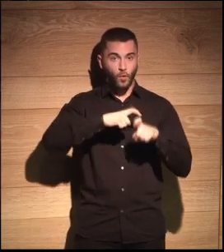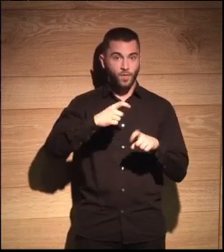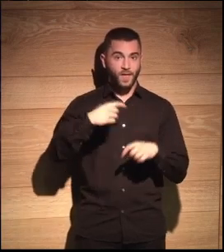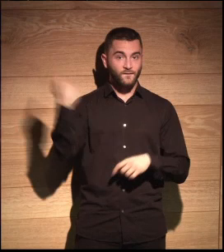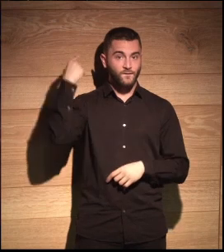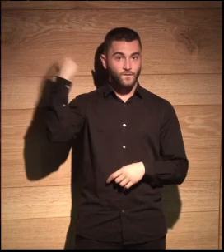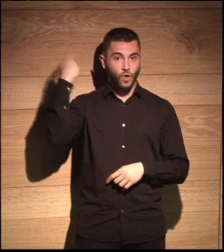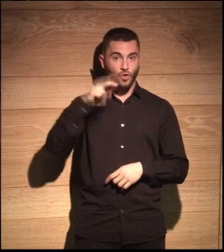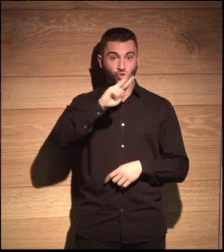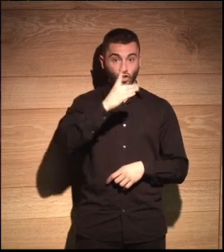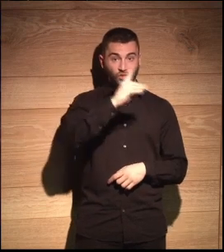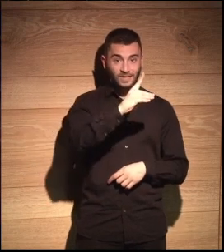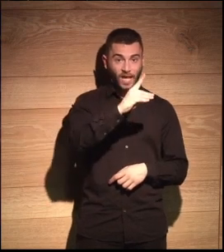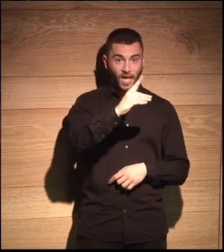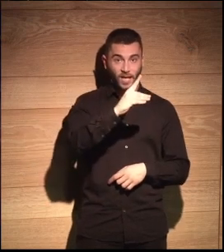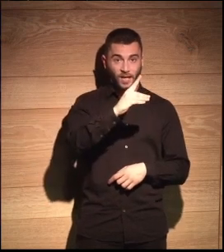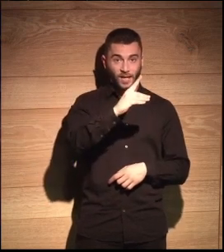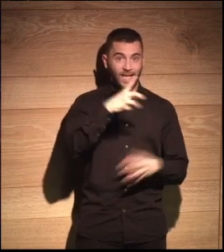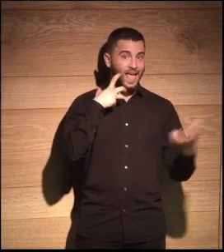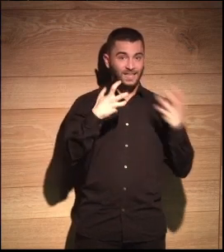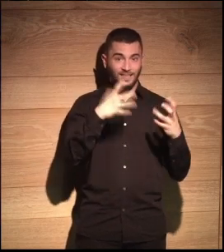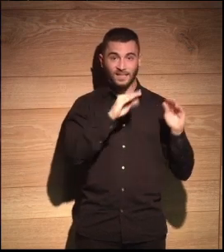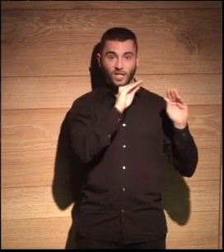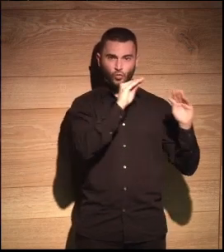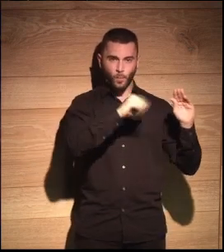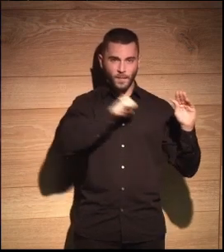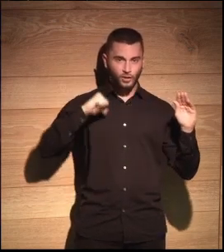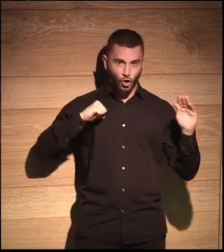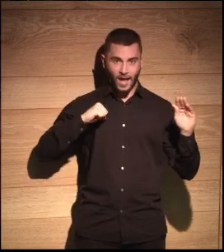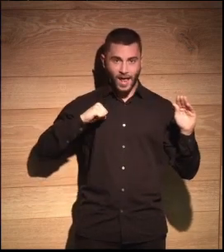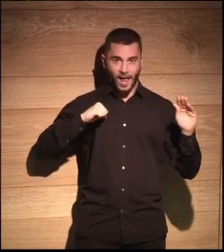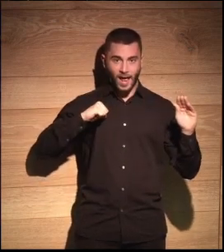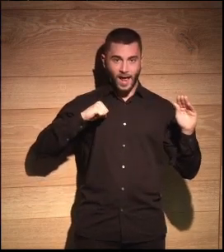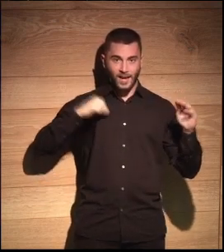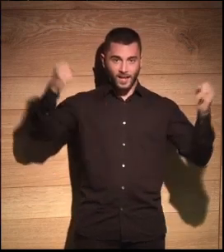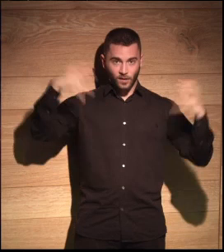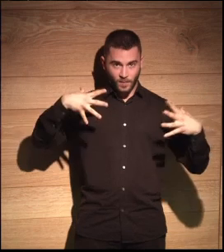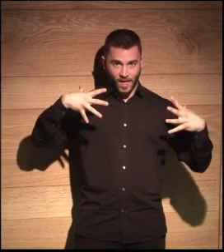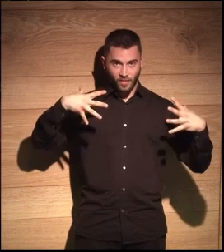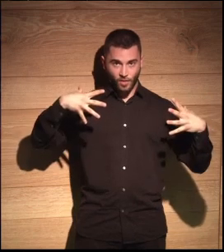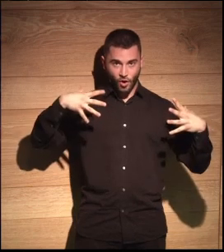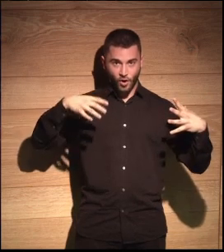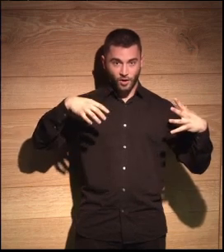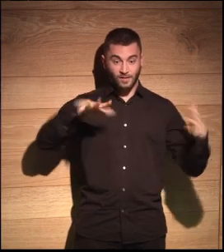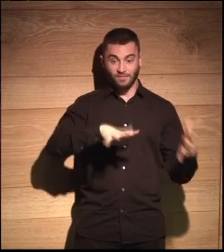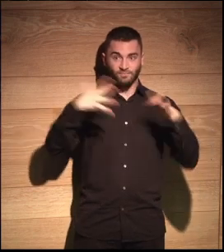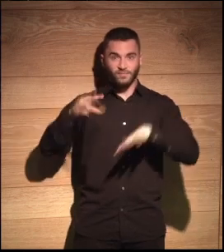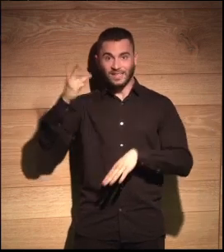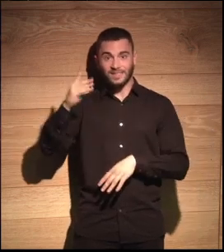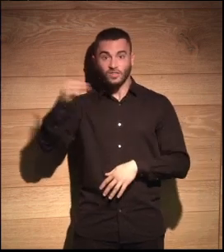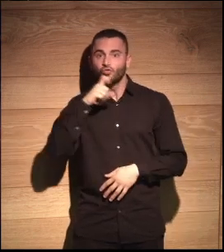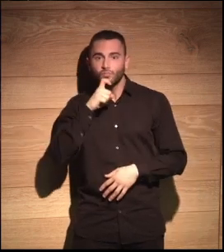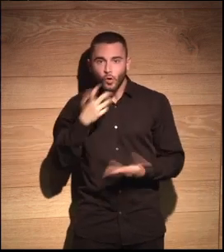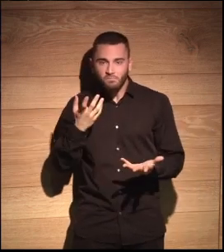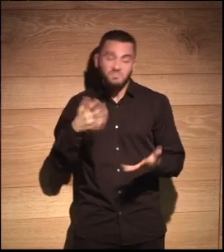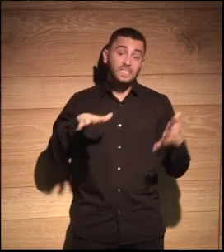que hacíamos siempre en 2D, con esa estética un poco personal y ese tipo de iluminación que utilizábamos al 3D, y al final pues más o